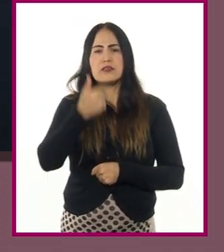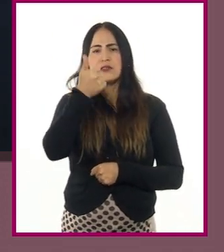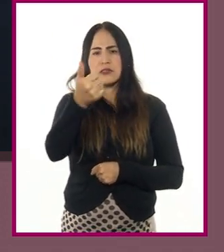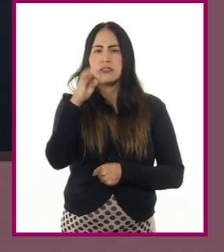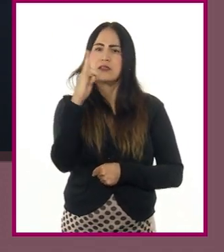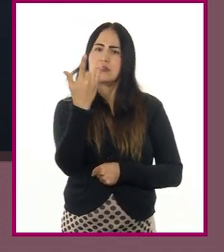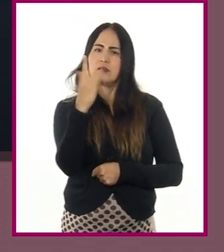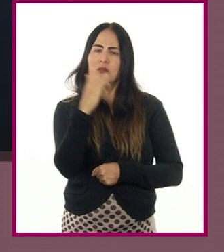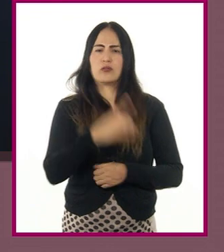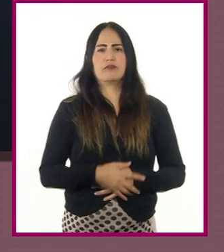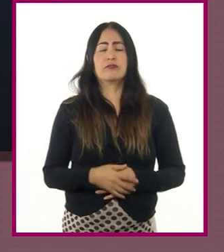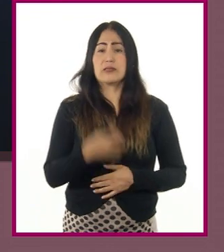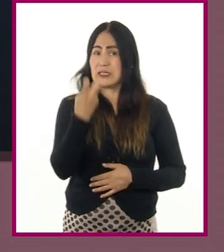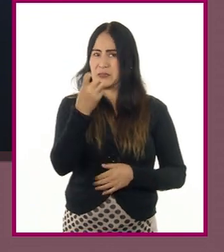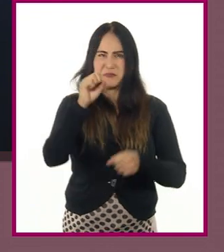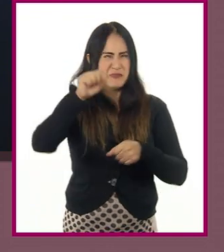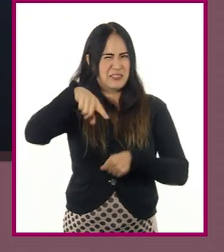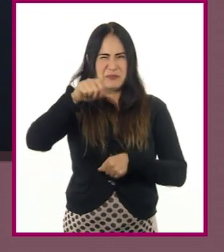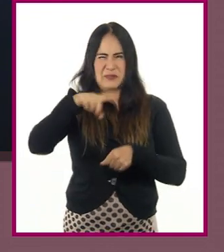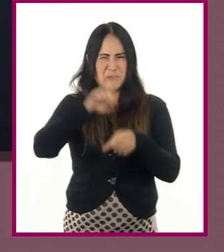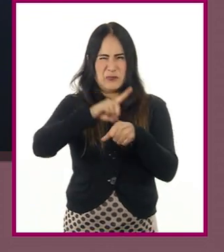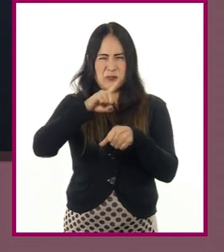Ese mismo día, la Juventud Comunista,